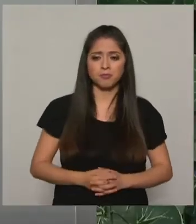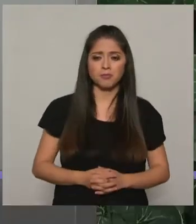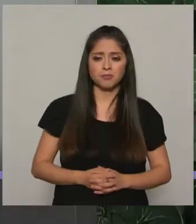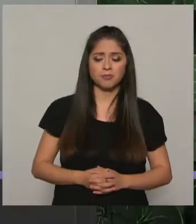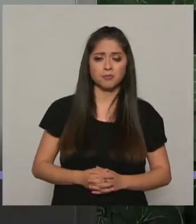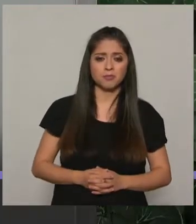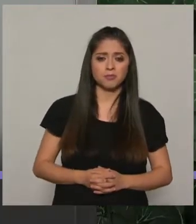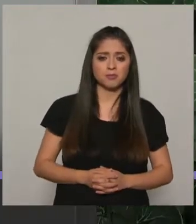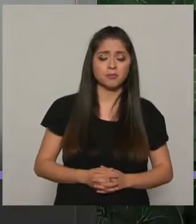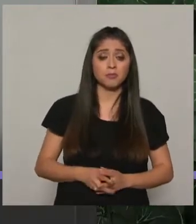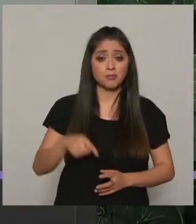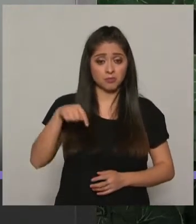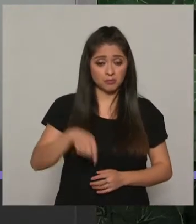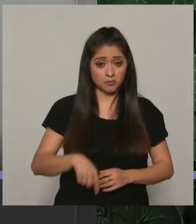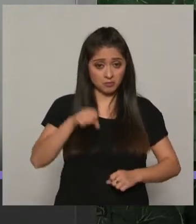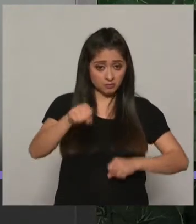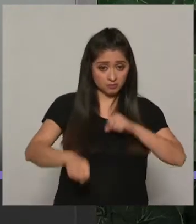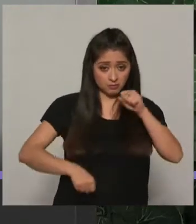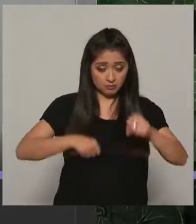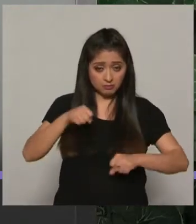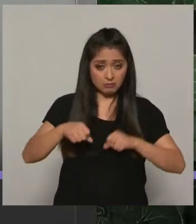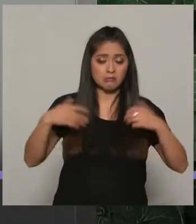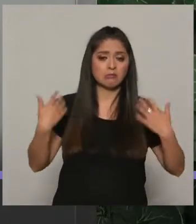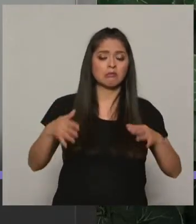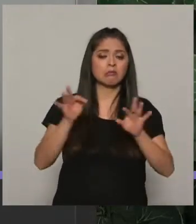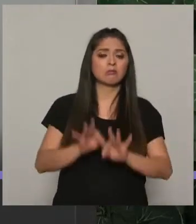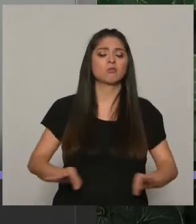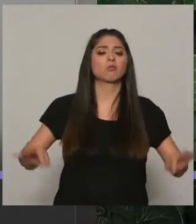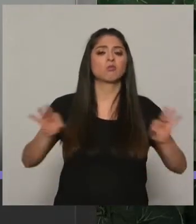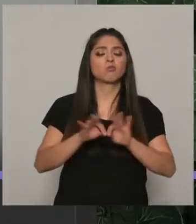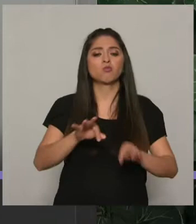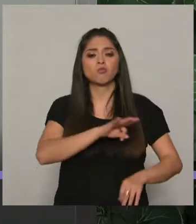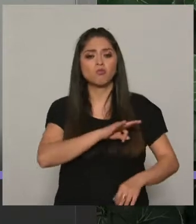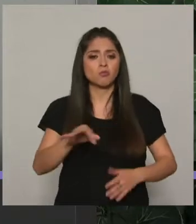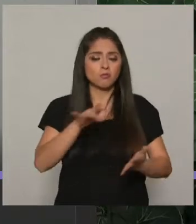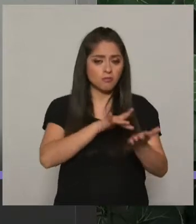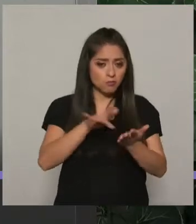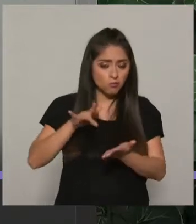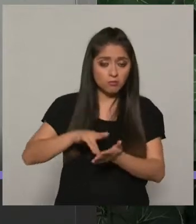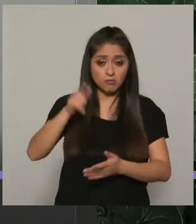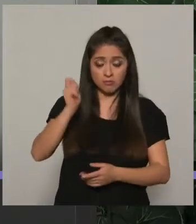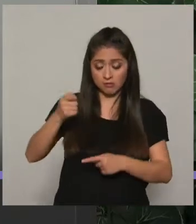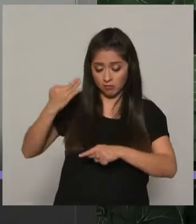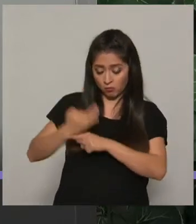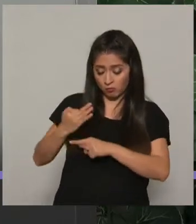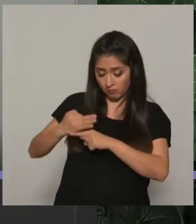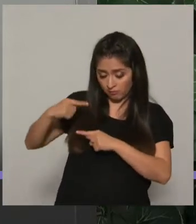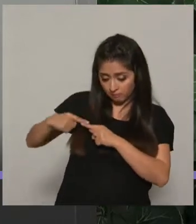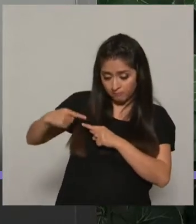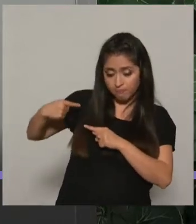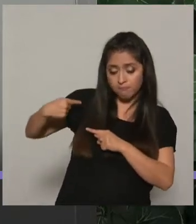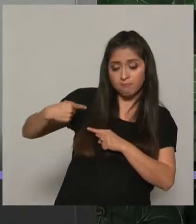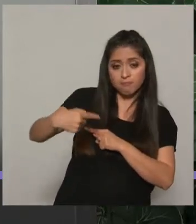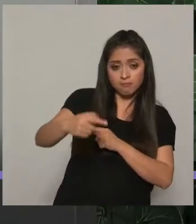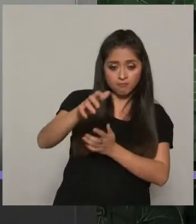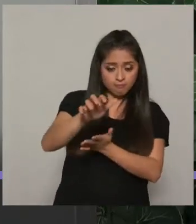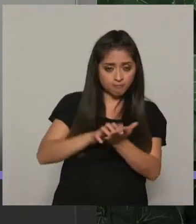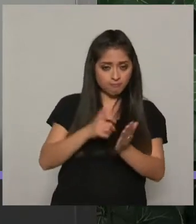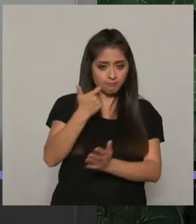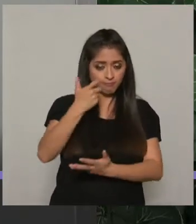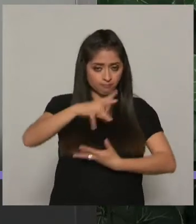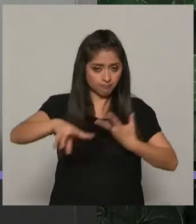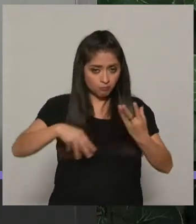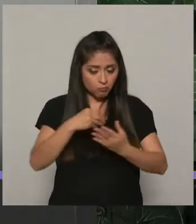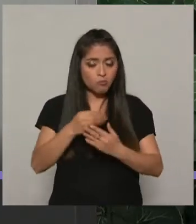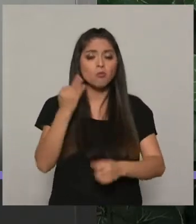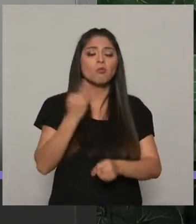de la bicicleta es algo fundamental y también puede aportar a poder hacer esos traslados cortos ahorrando dinero, porque lo único que necesitamos